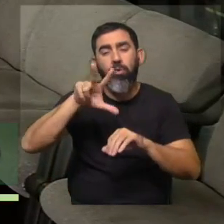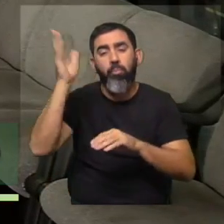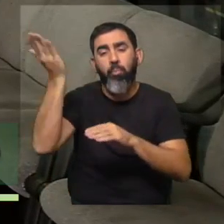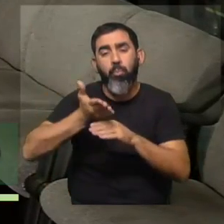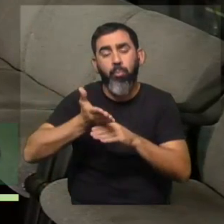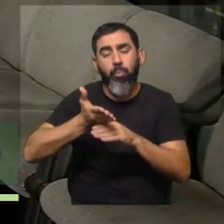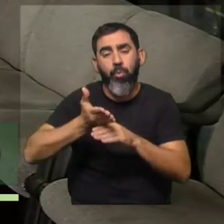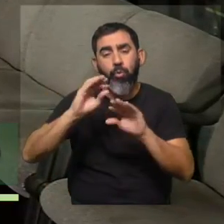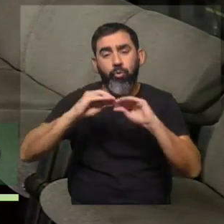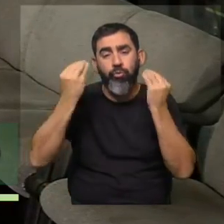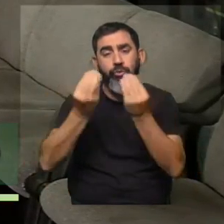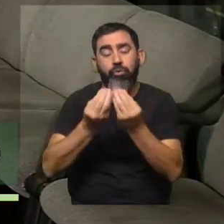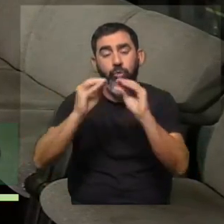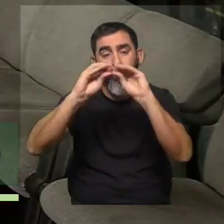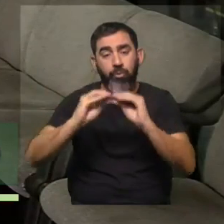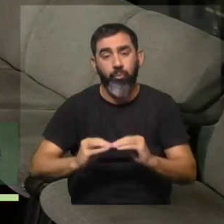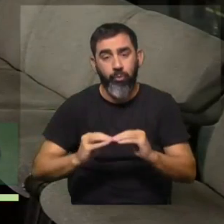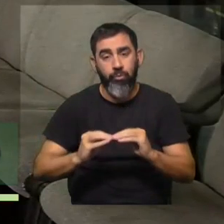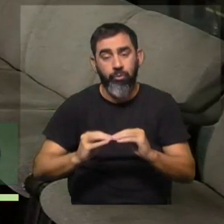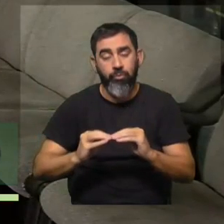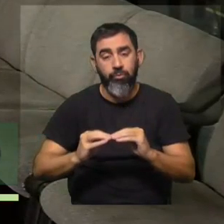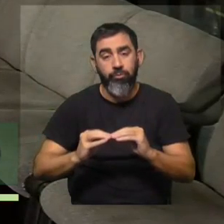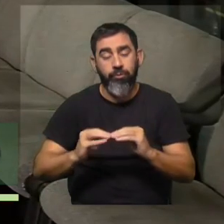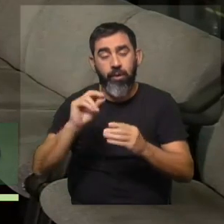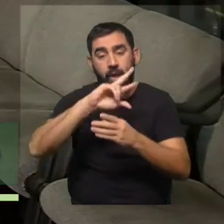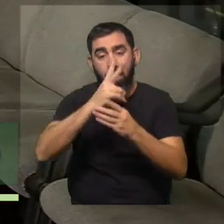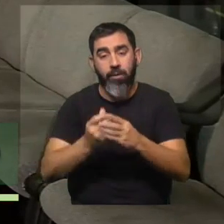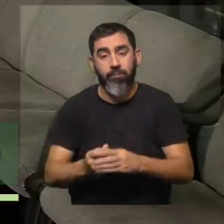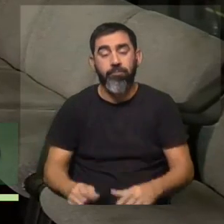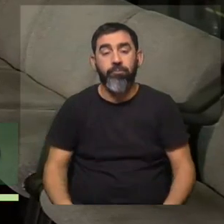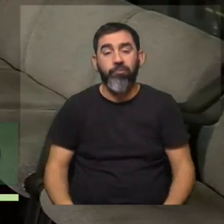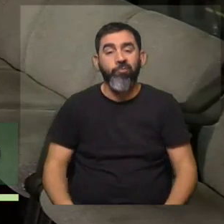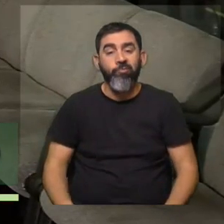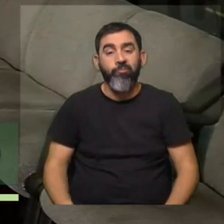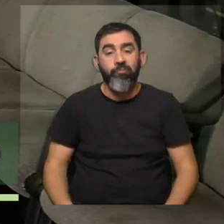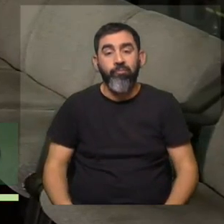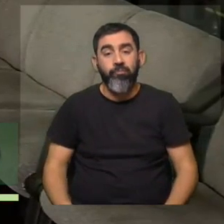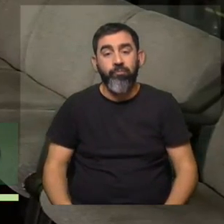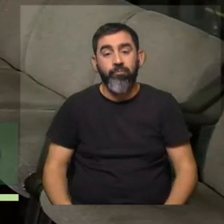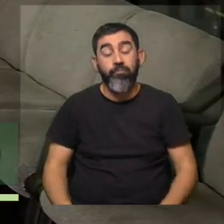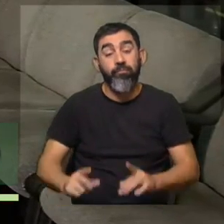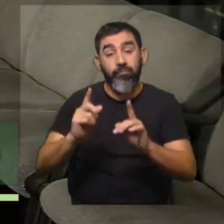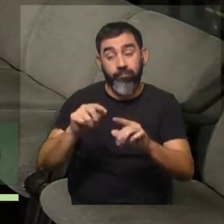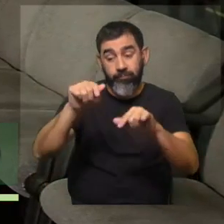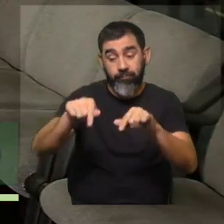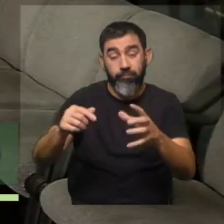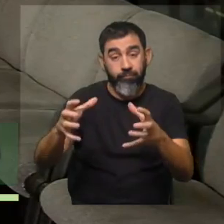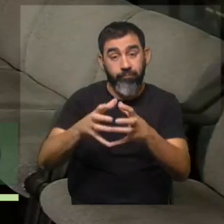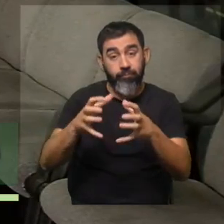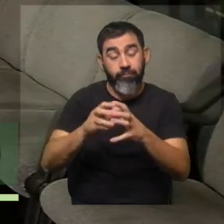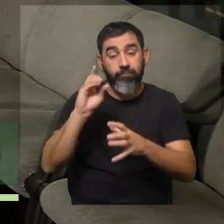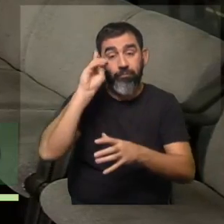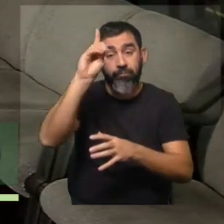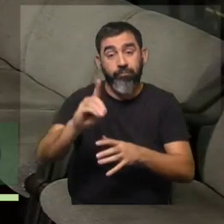del porcentaje total de presupuesto de El codicent en cada año también hay que recordar que esta delegación de